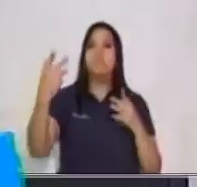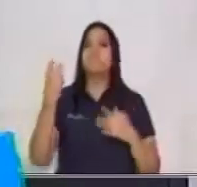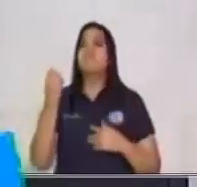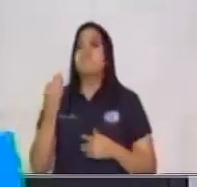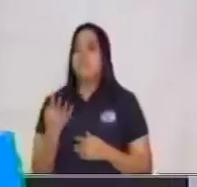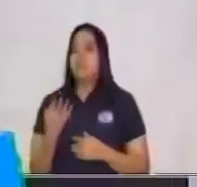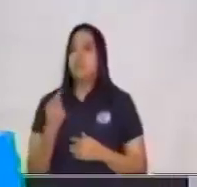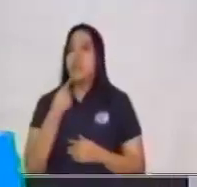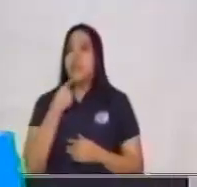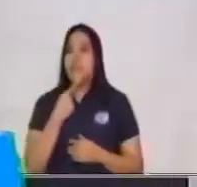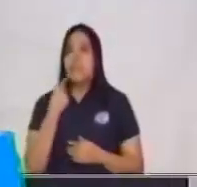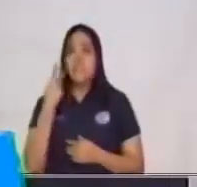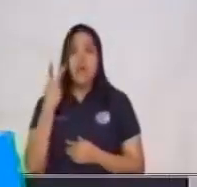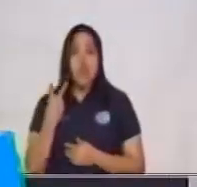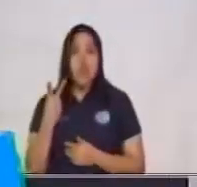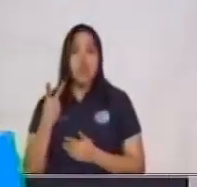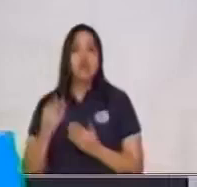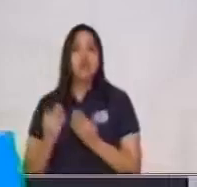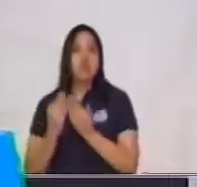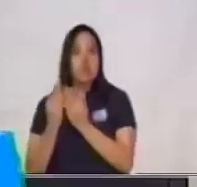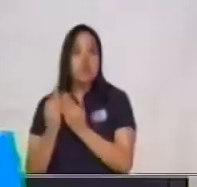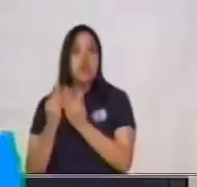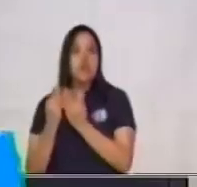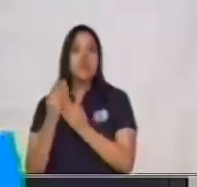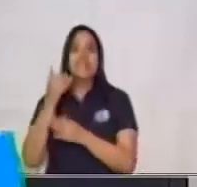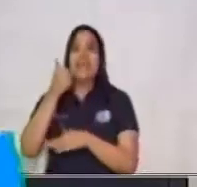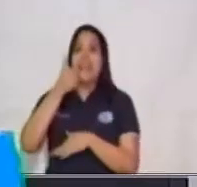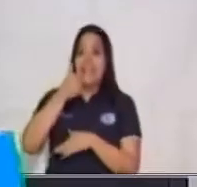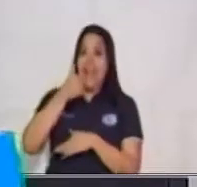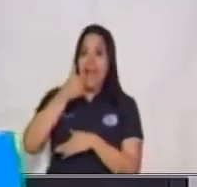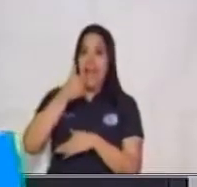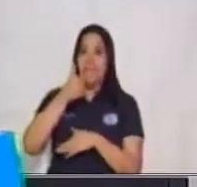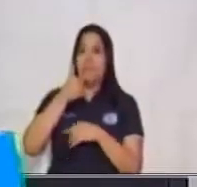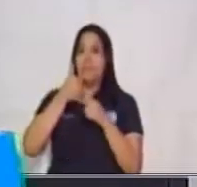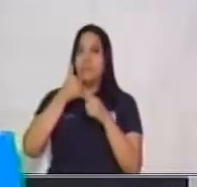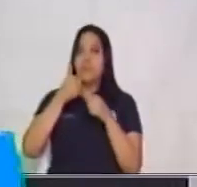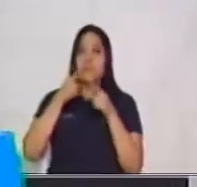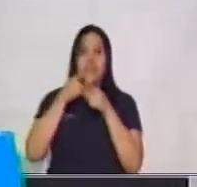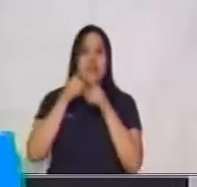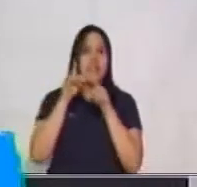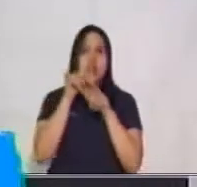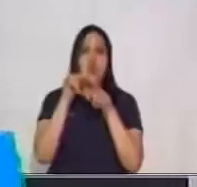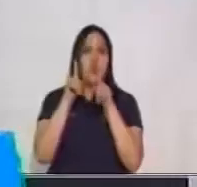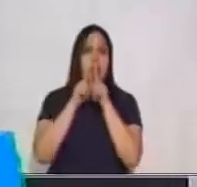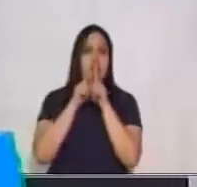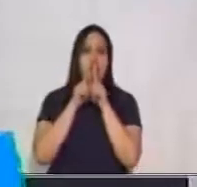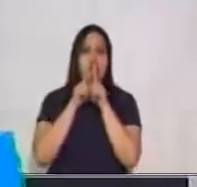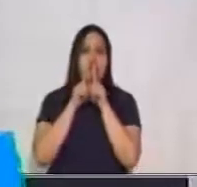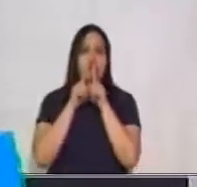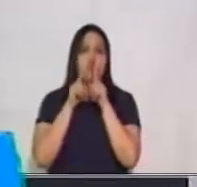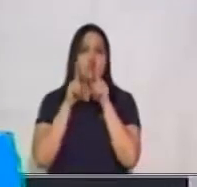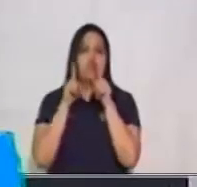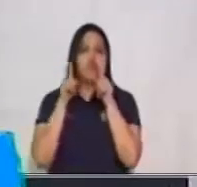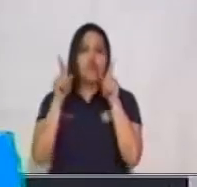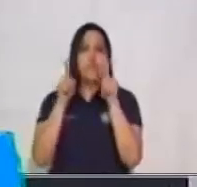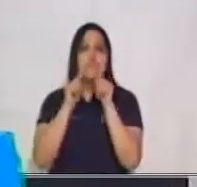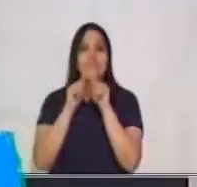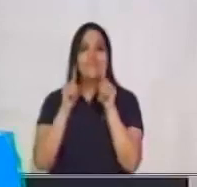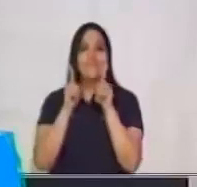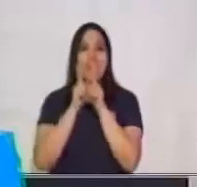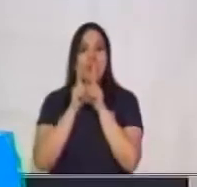Los dos barcos están aquí en el puerto A y salen al mismo tiempo, pero en direcciones